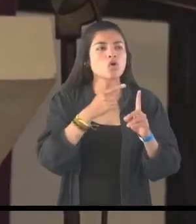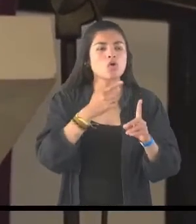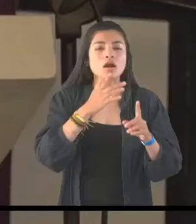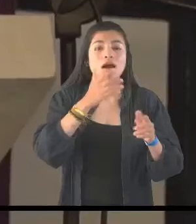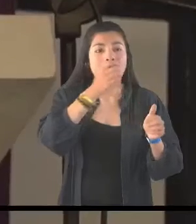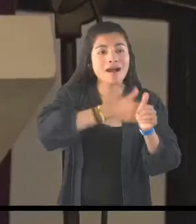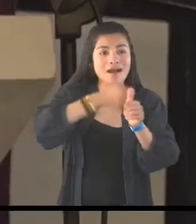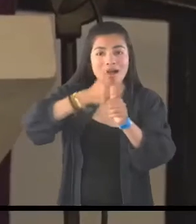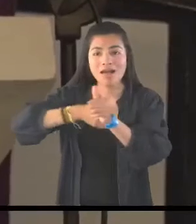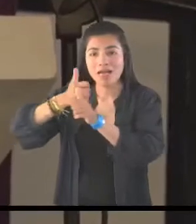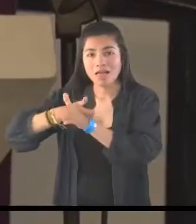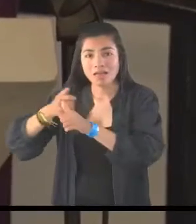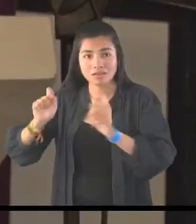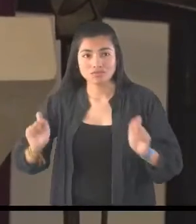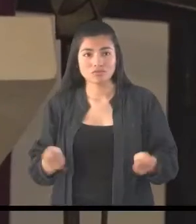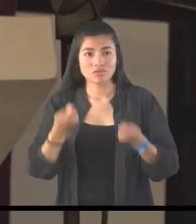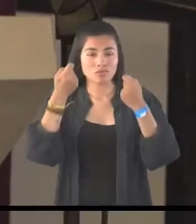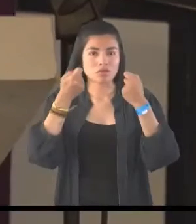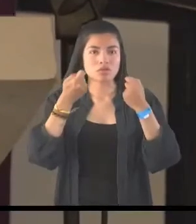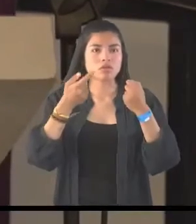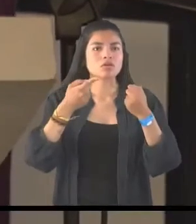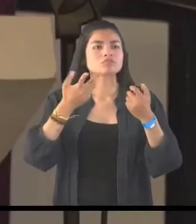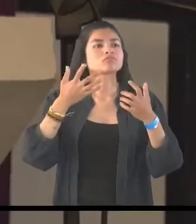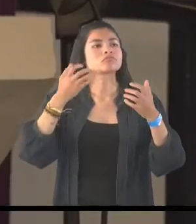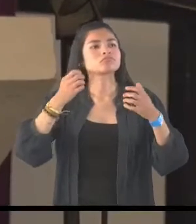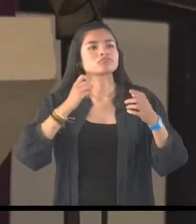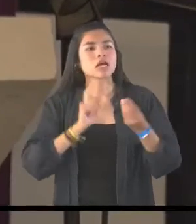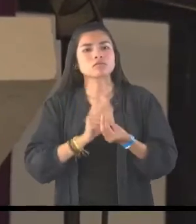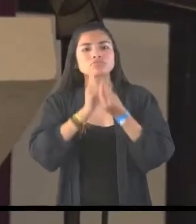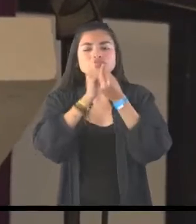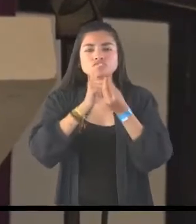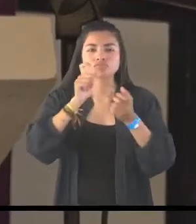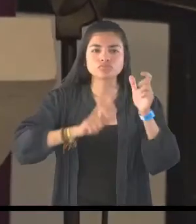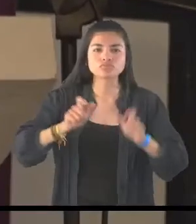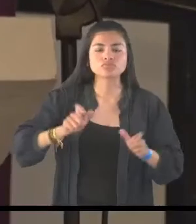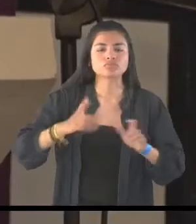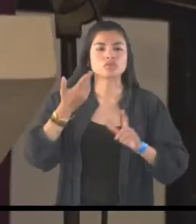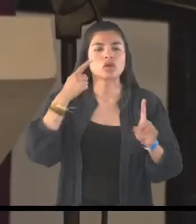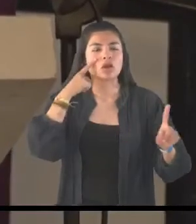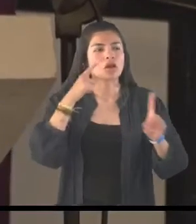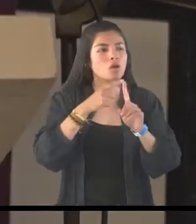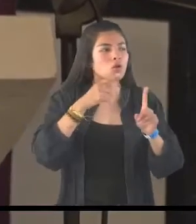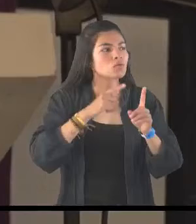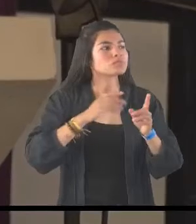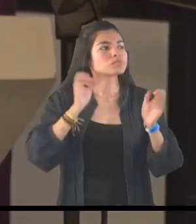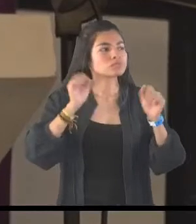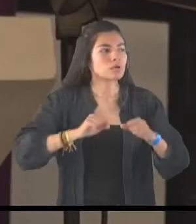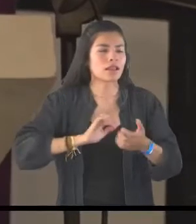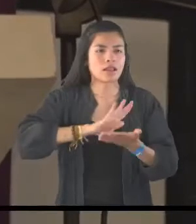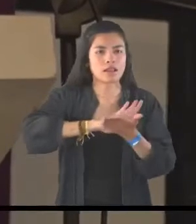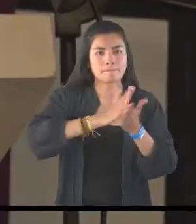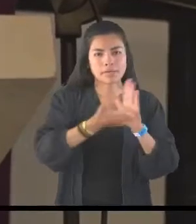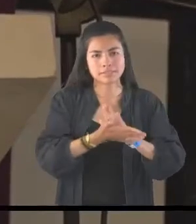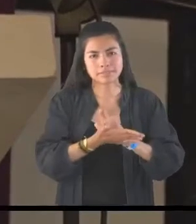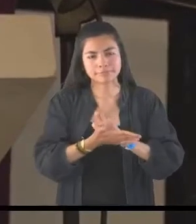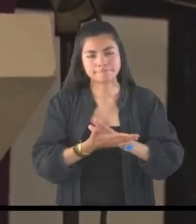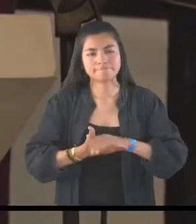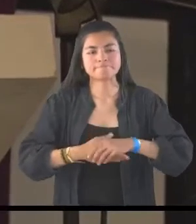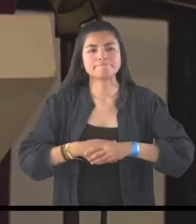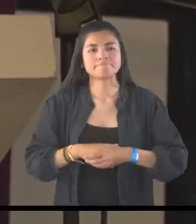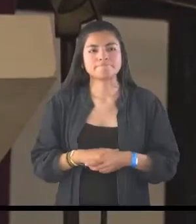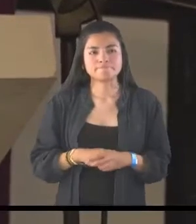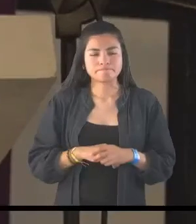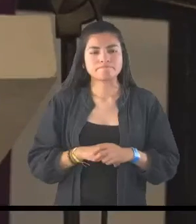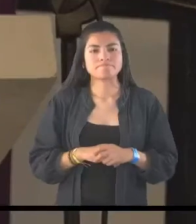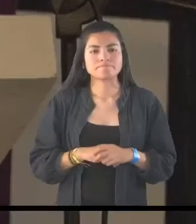un actor político relevante que contribuye significativamente a la consolidación de la paz. Las